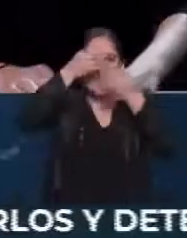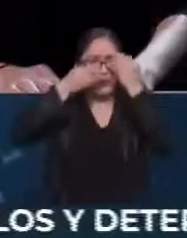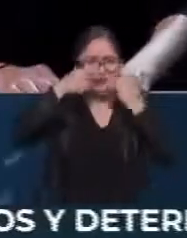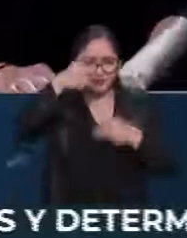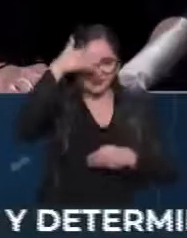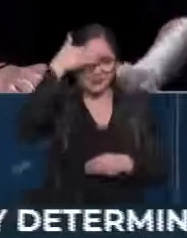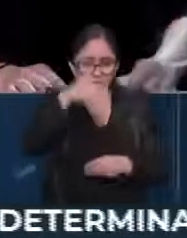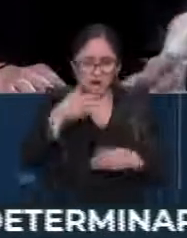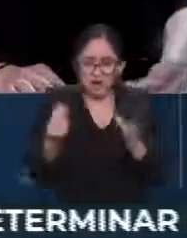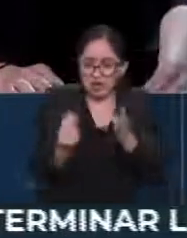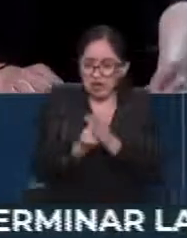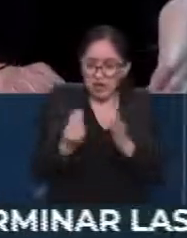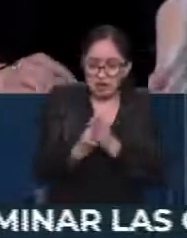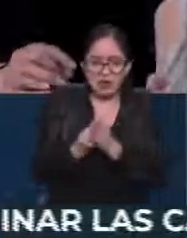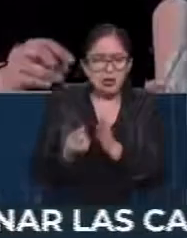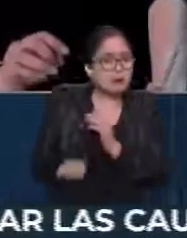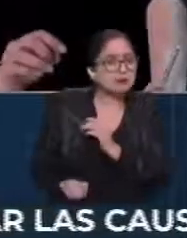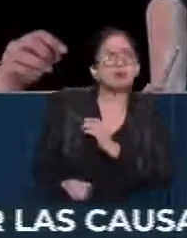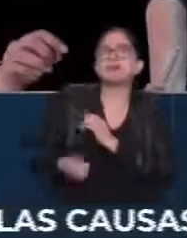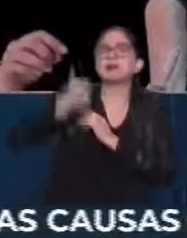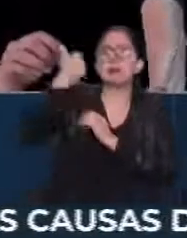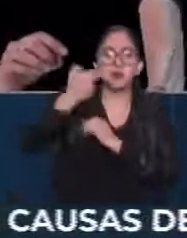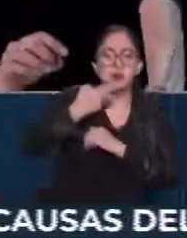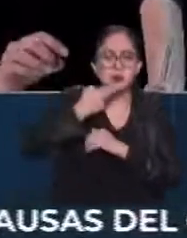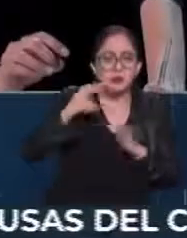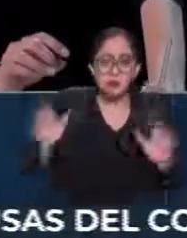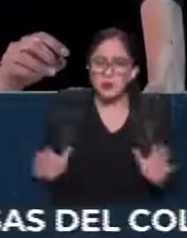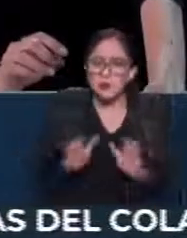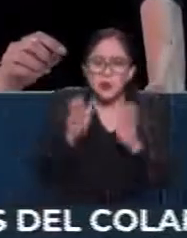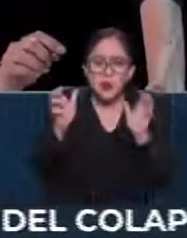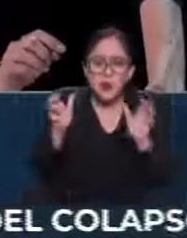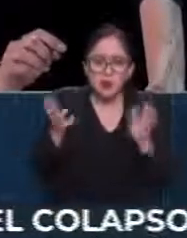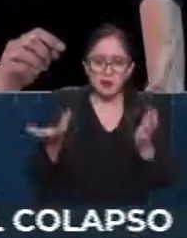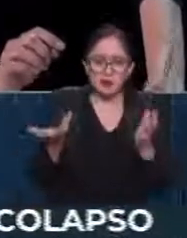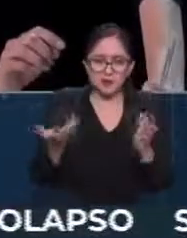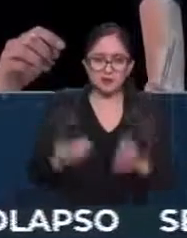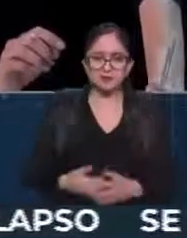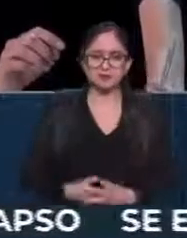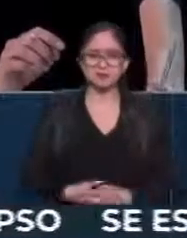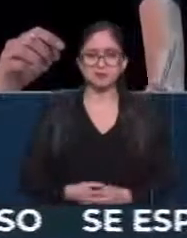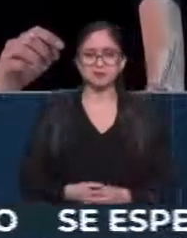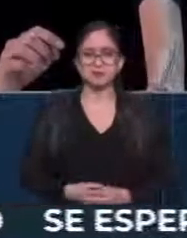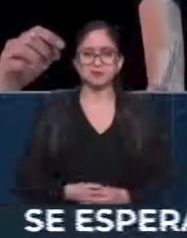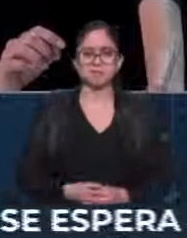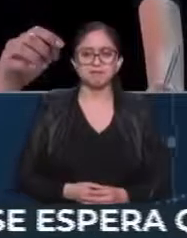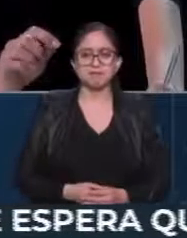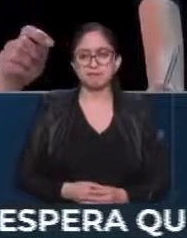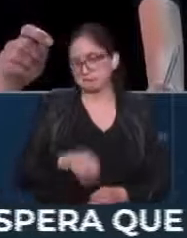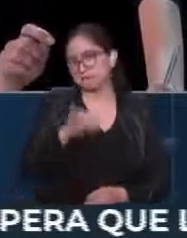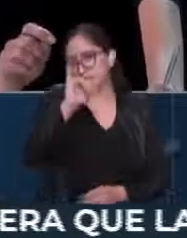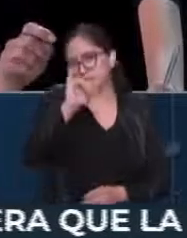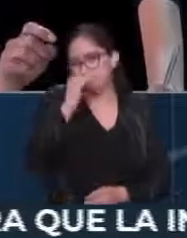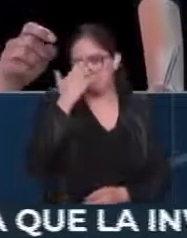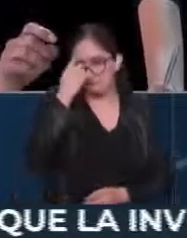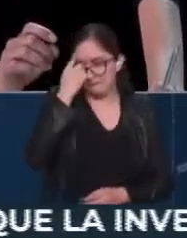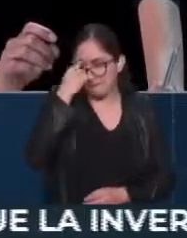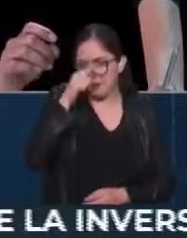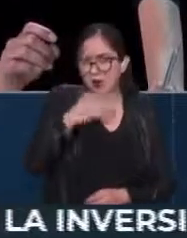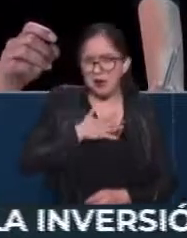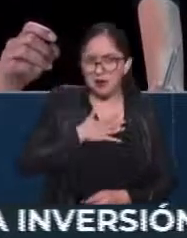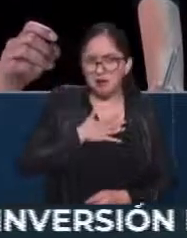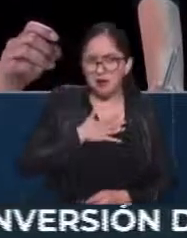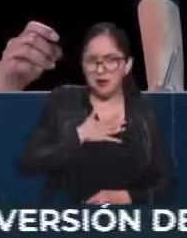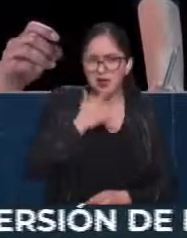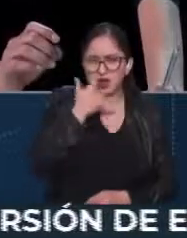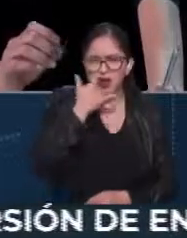fueron presenciales? Sí, a ver, a mí me pareció muy extraño que el 6 de junio, bueno,